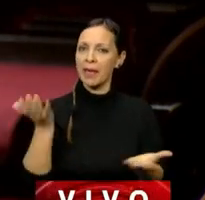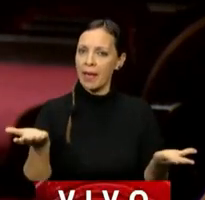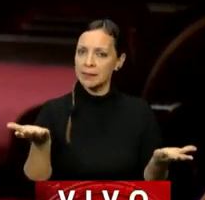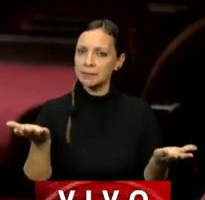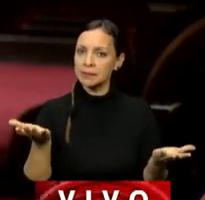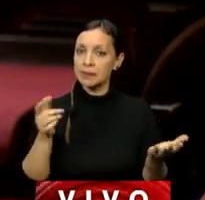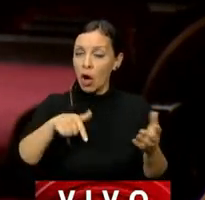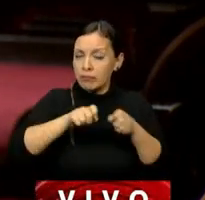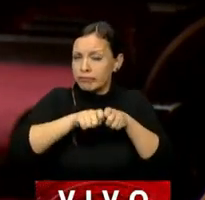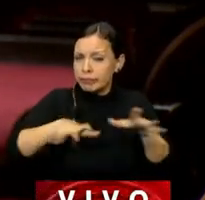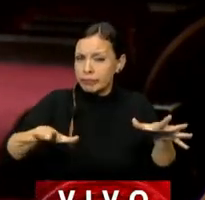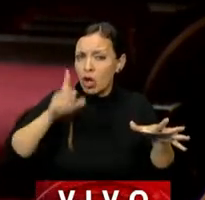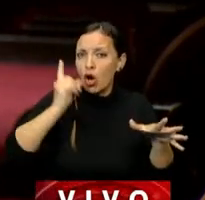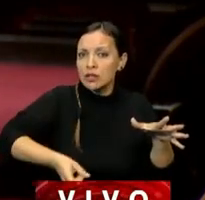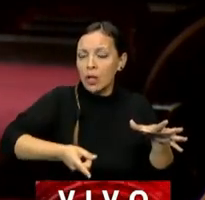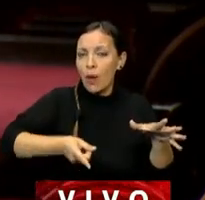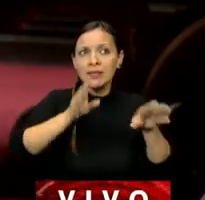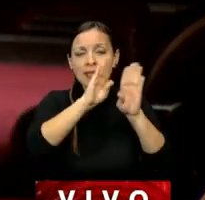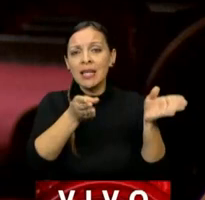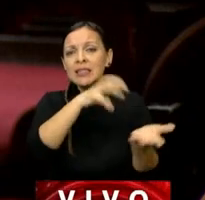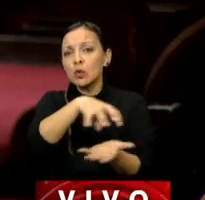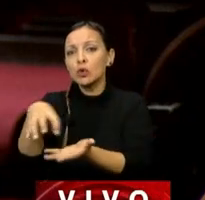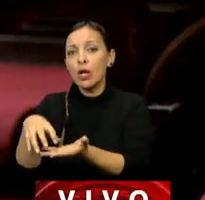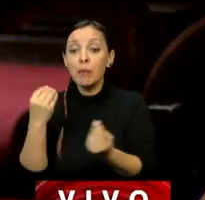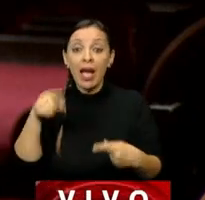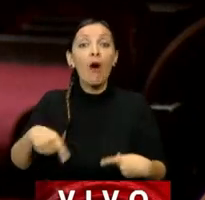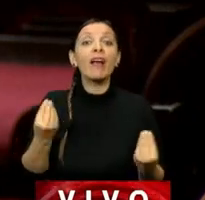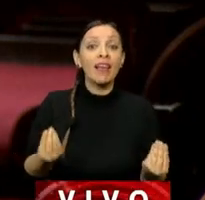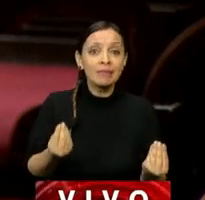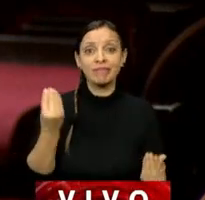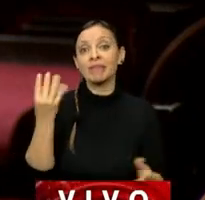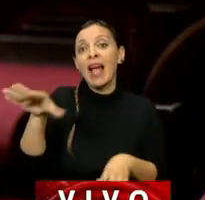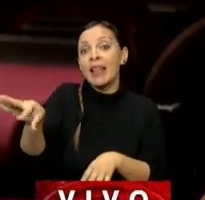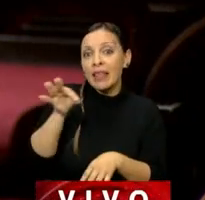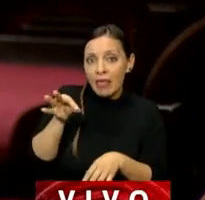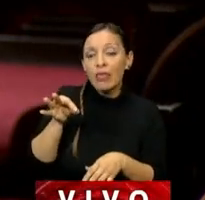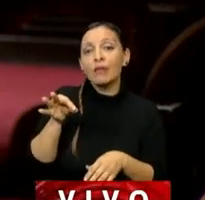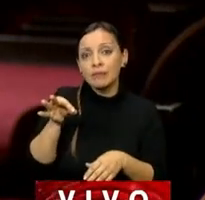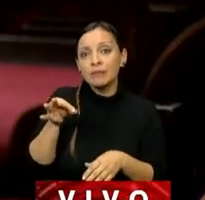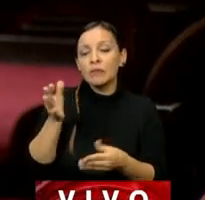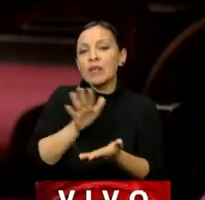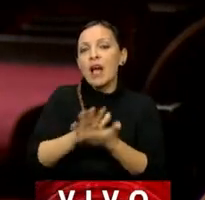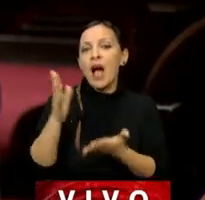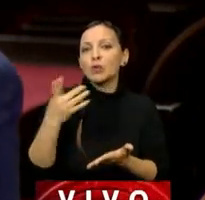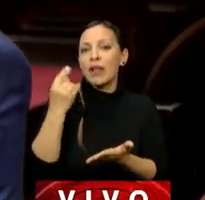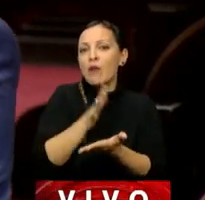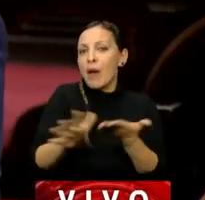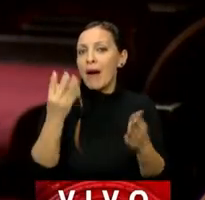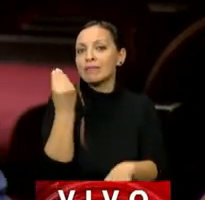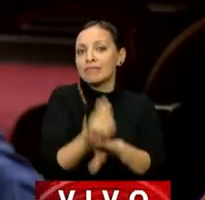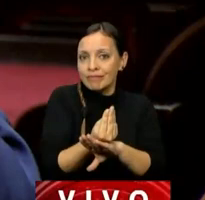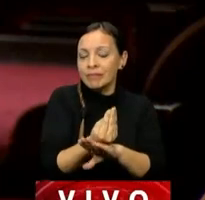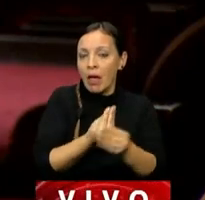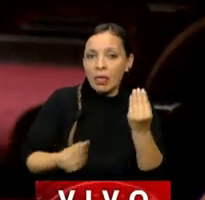repercusión institucional porque estamos acá eligiendo una nueva autoridad de una de las cámaras que es un